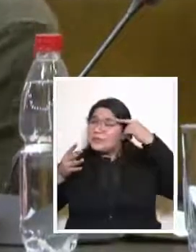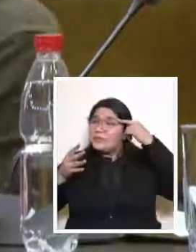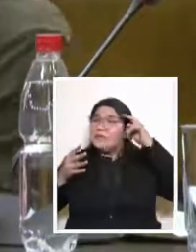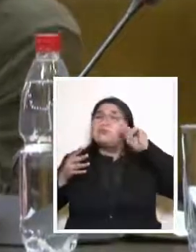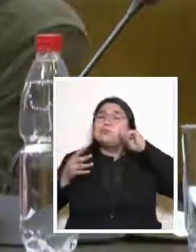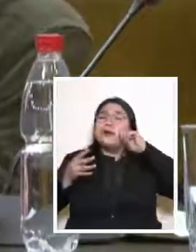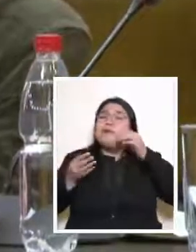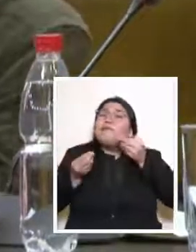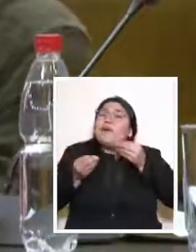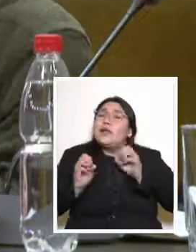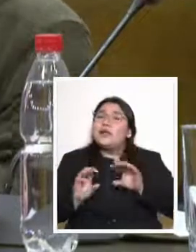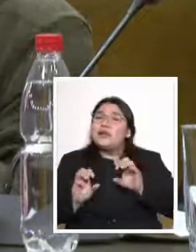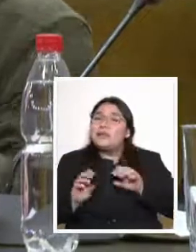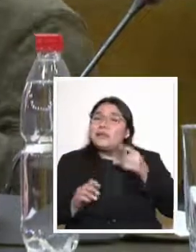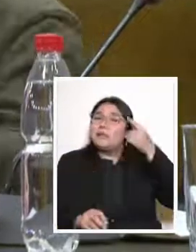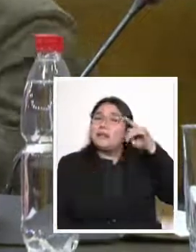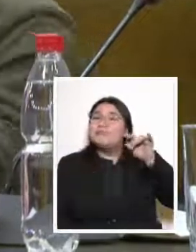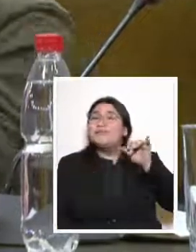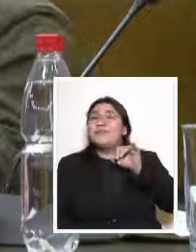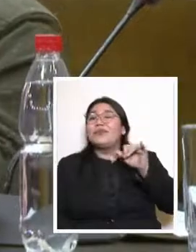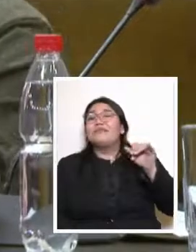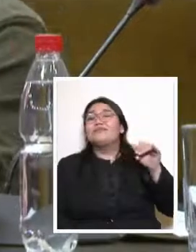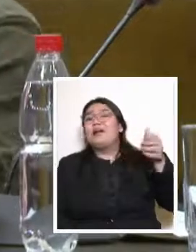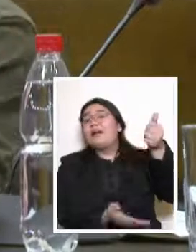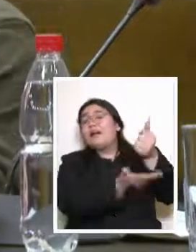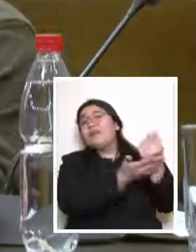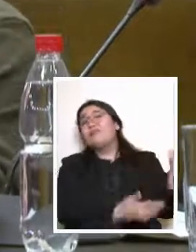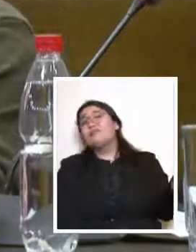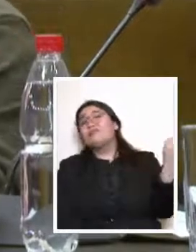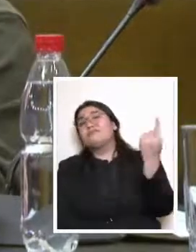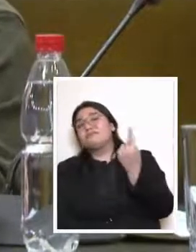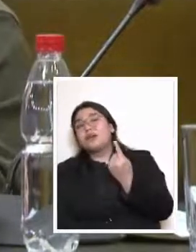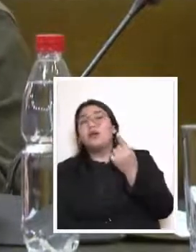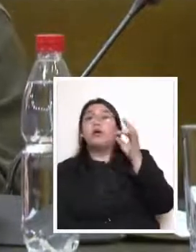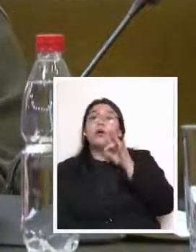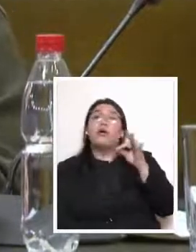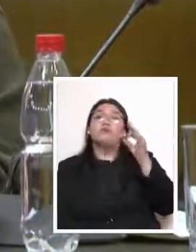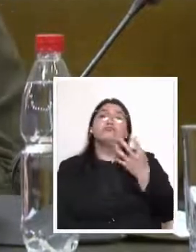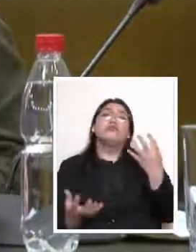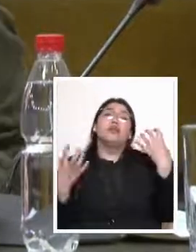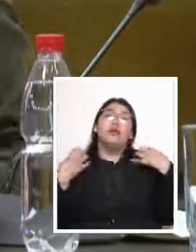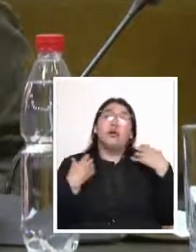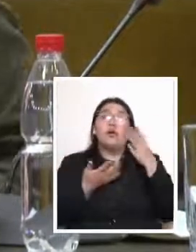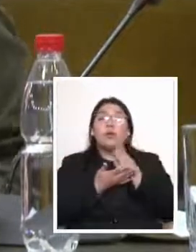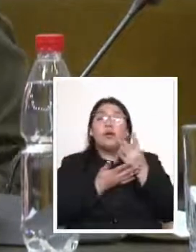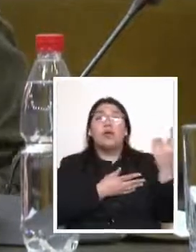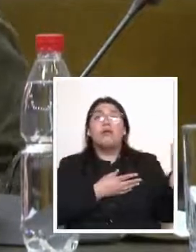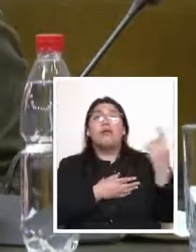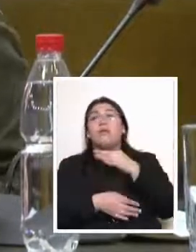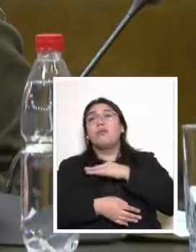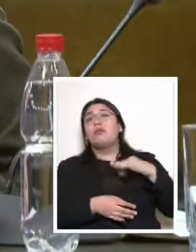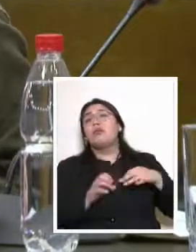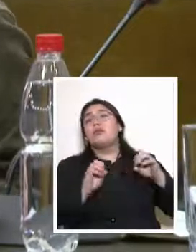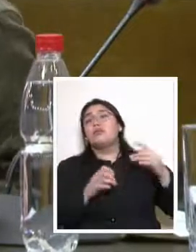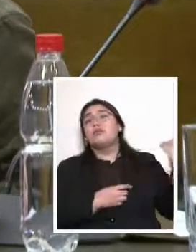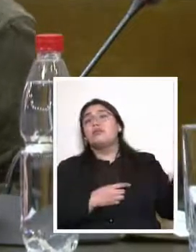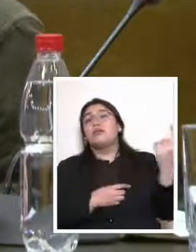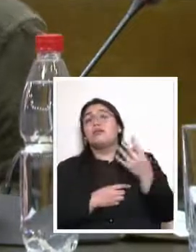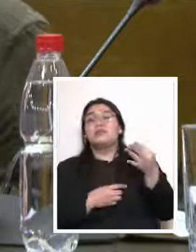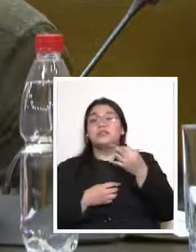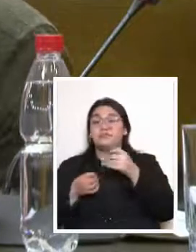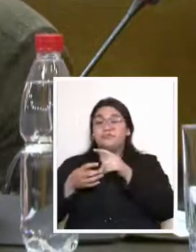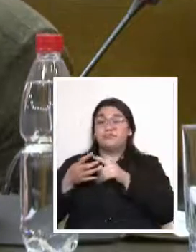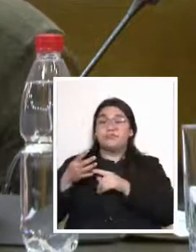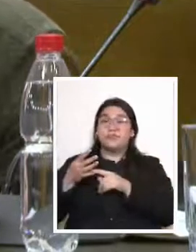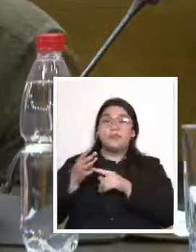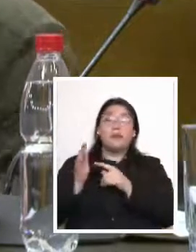pero después viene el alcalde, viene el sostenedor, el dueño de la escuela, viene el ministerio, no sé qué, nos dice cuántos puntos CIMSE sube esto.